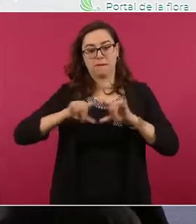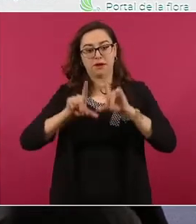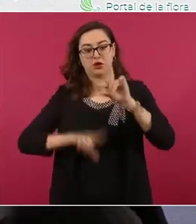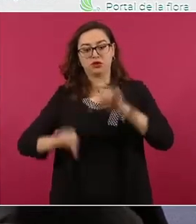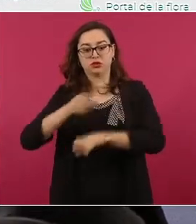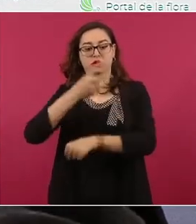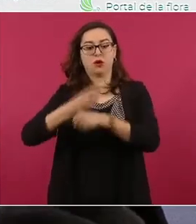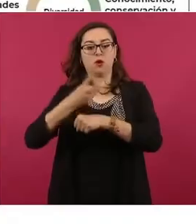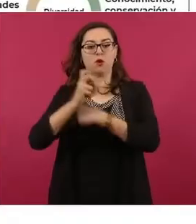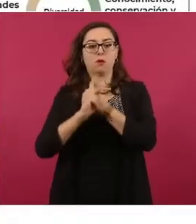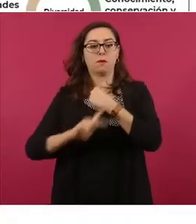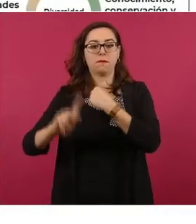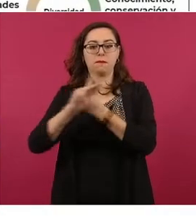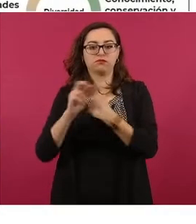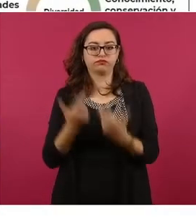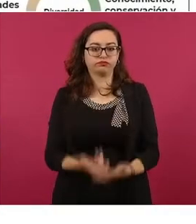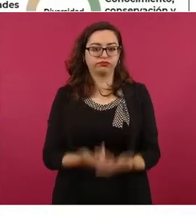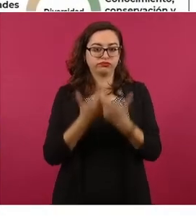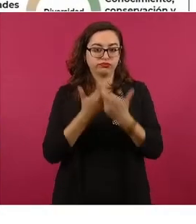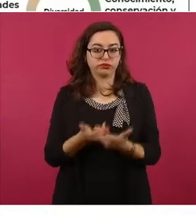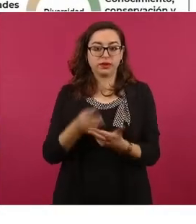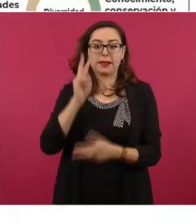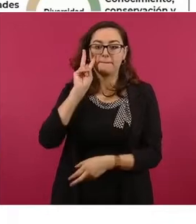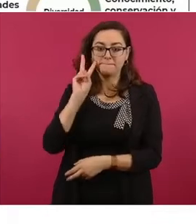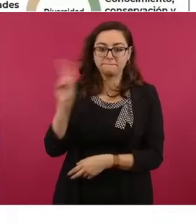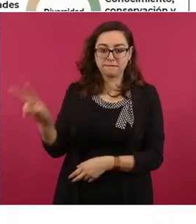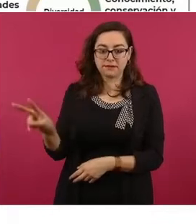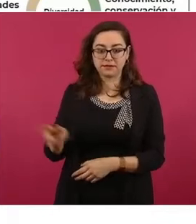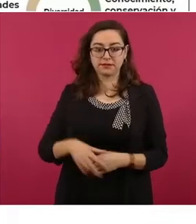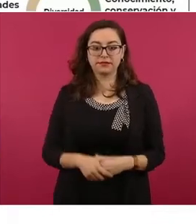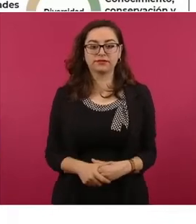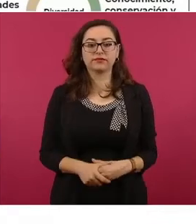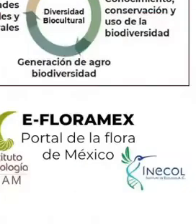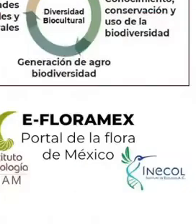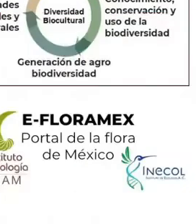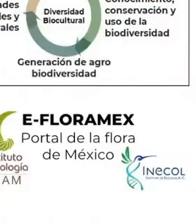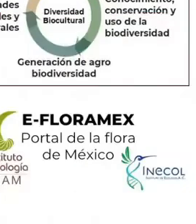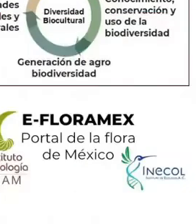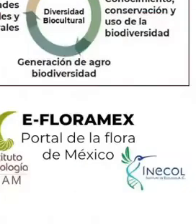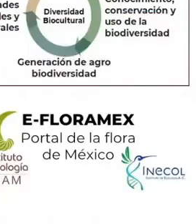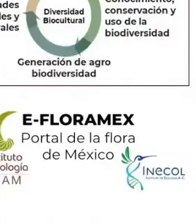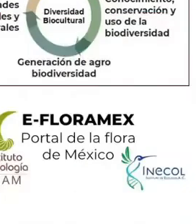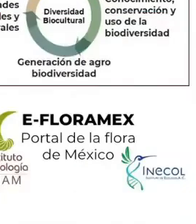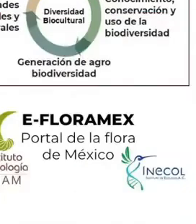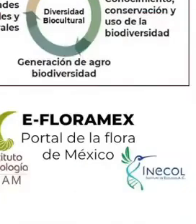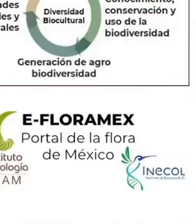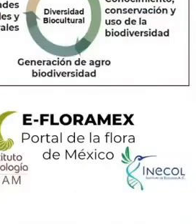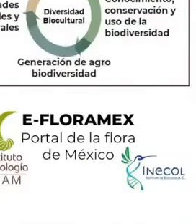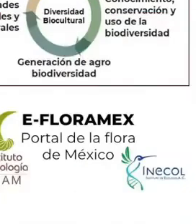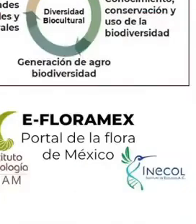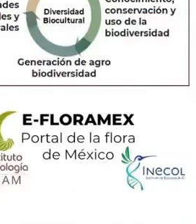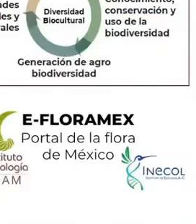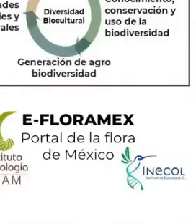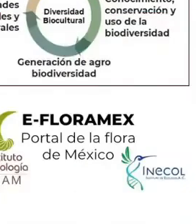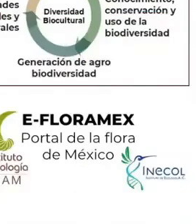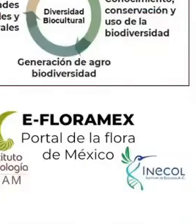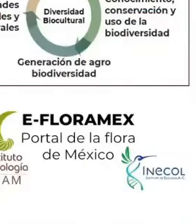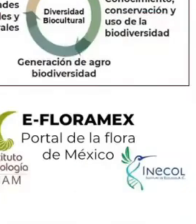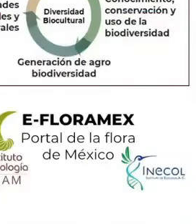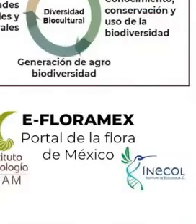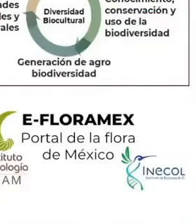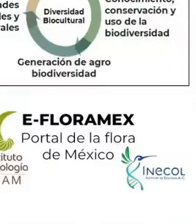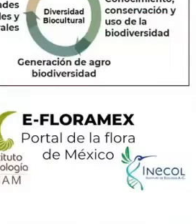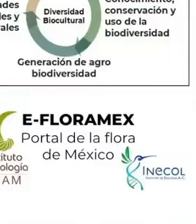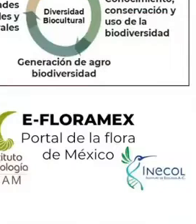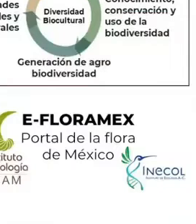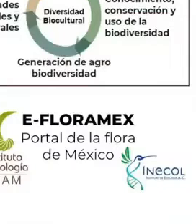Y no es casual que la mayor parte de esta riqueza biológica está conservada por los